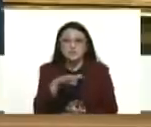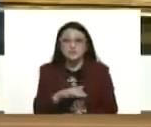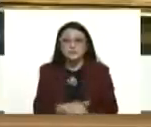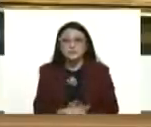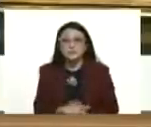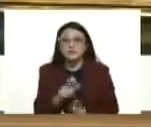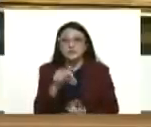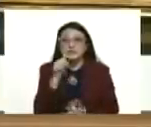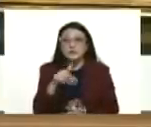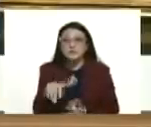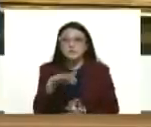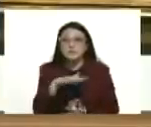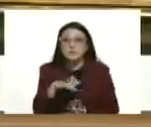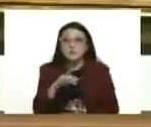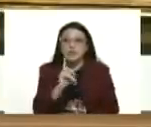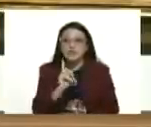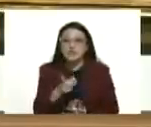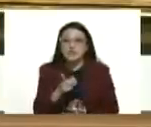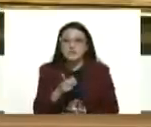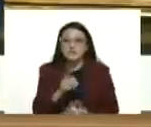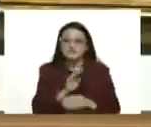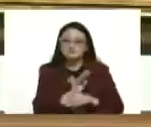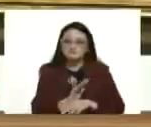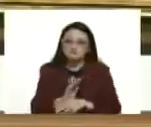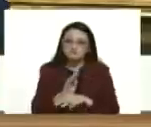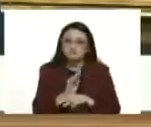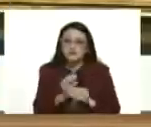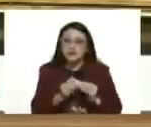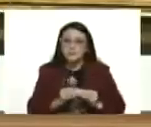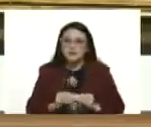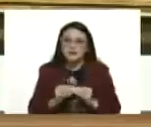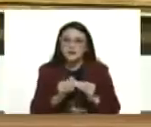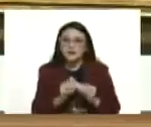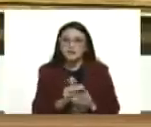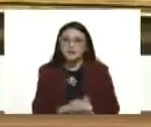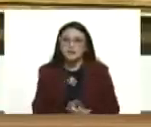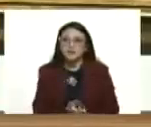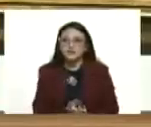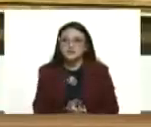Y ese pueblo tiene que ser resarcido, tiene que ser reparado.